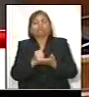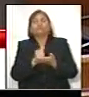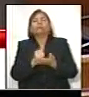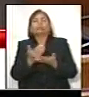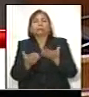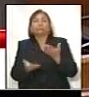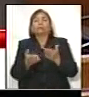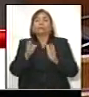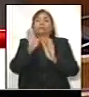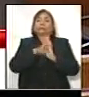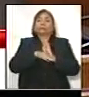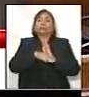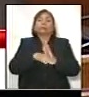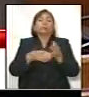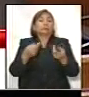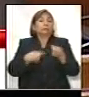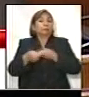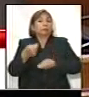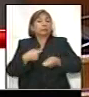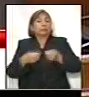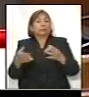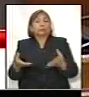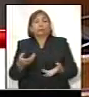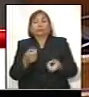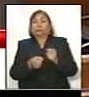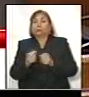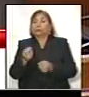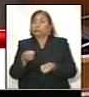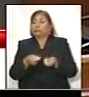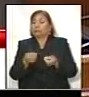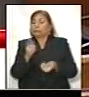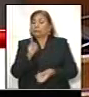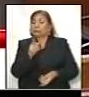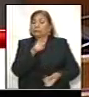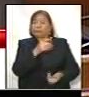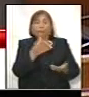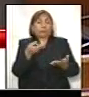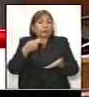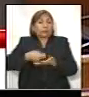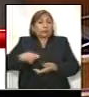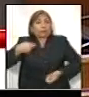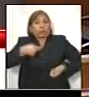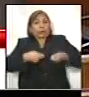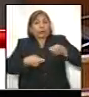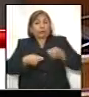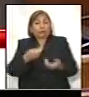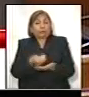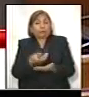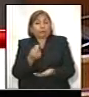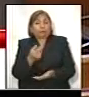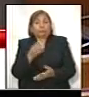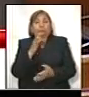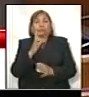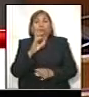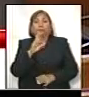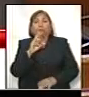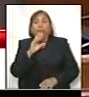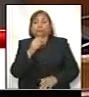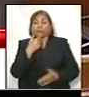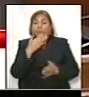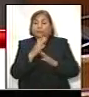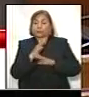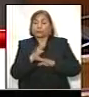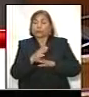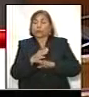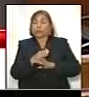para que el pequeño comerciante, para que el emprendedor y aquel quien quiere invertir en la zona franca, dentro de un sistema de